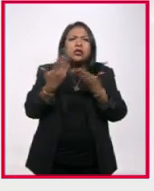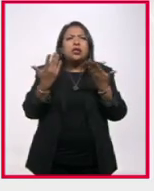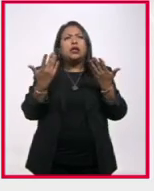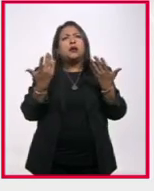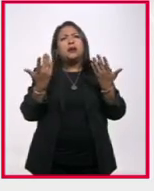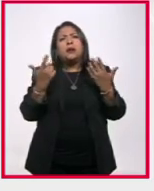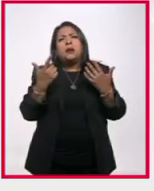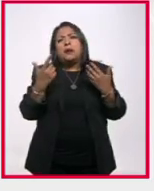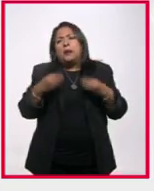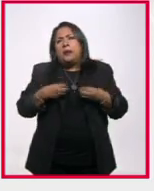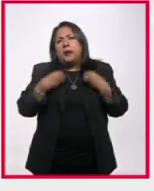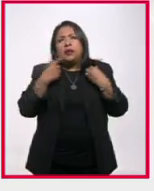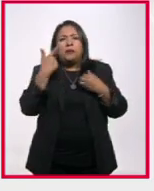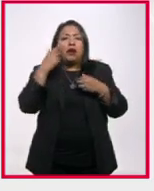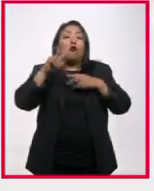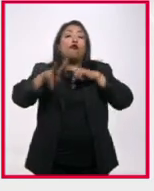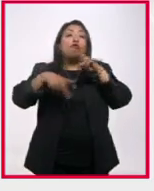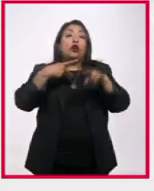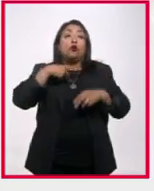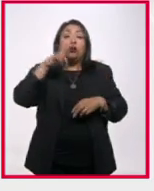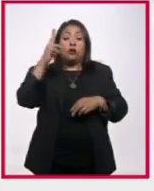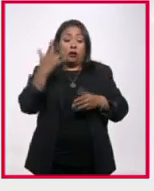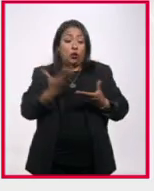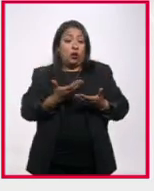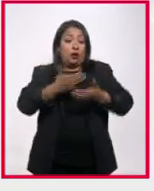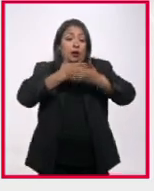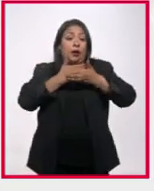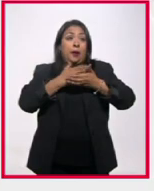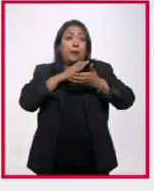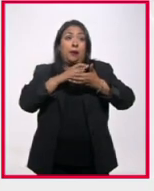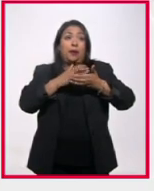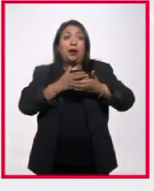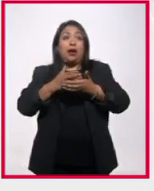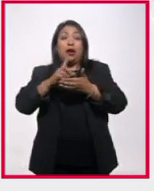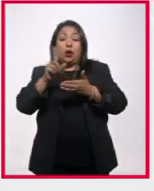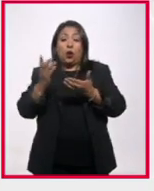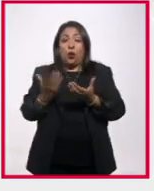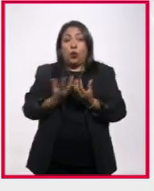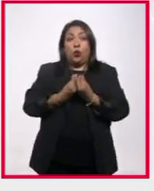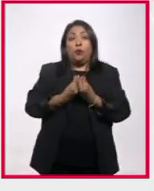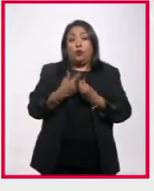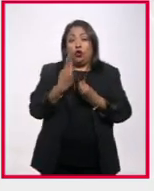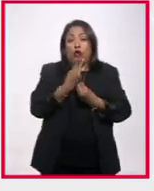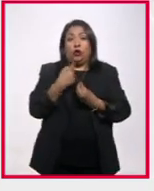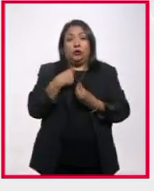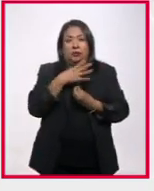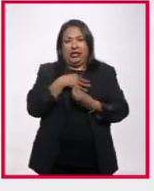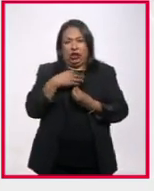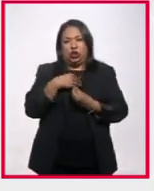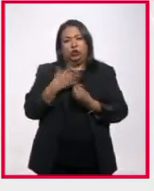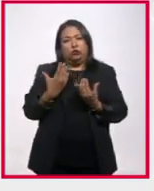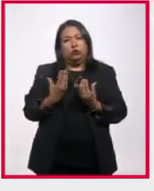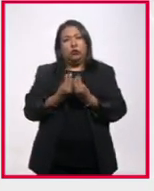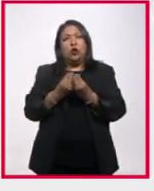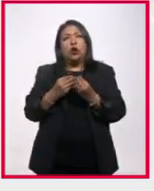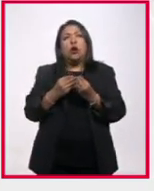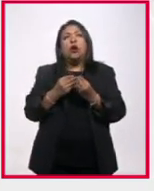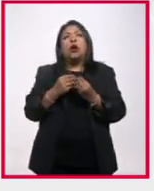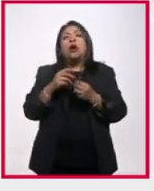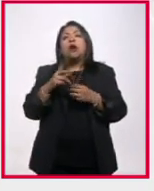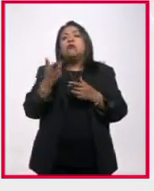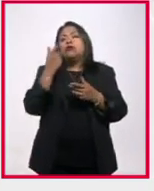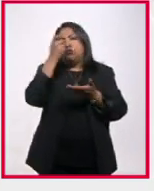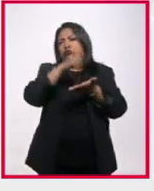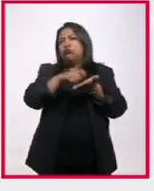fui a mi universidad con un bebé y después con otro bebé, mi hijo menor, escribí una